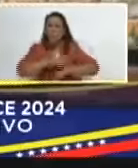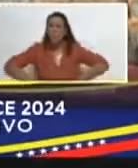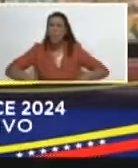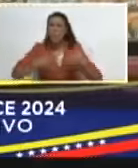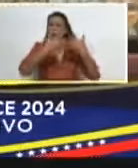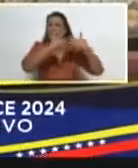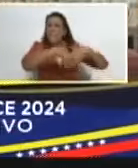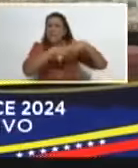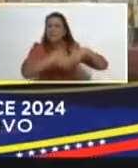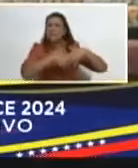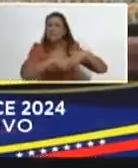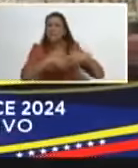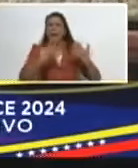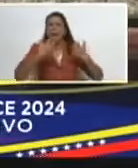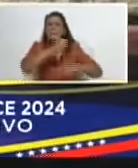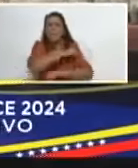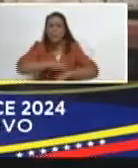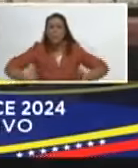Aso Portuguesa?